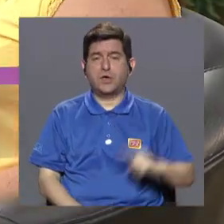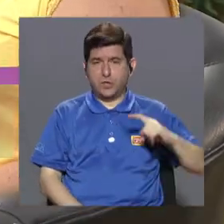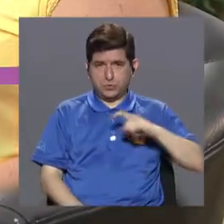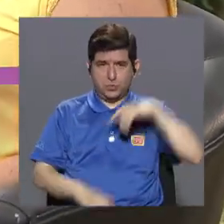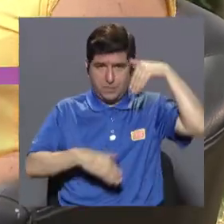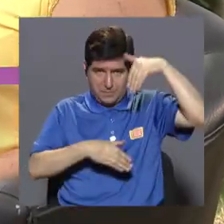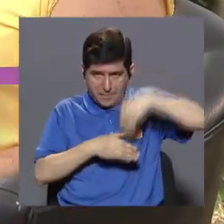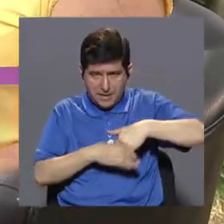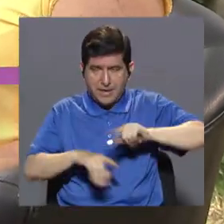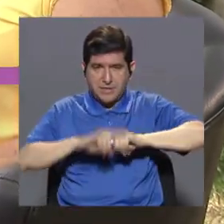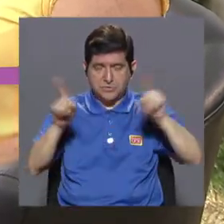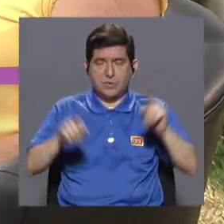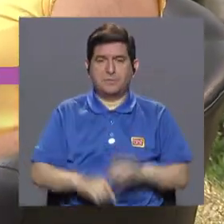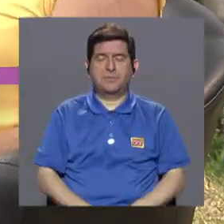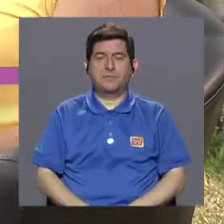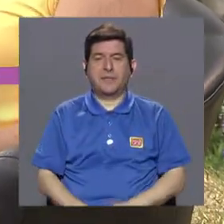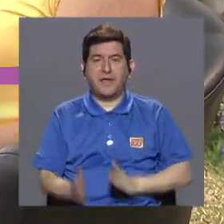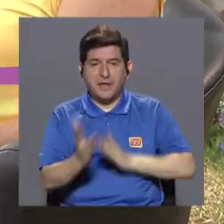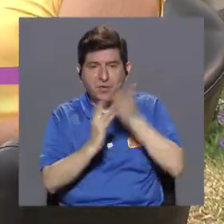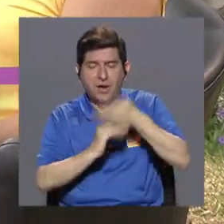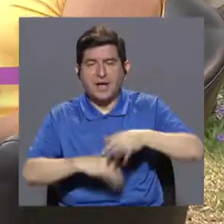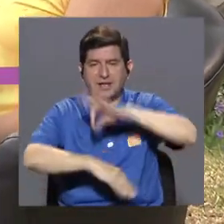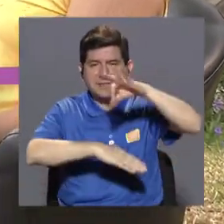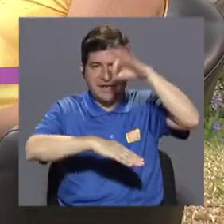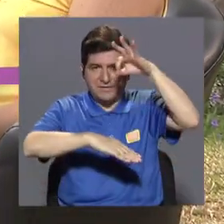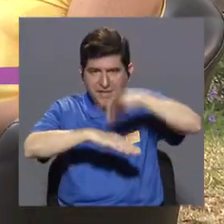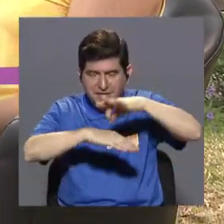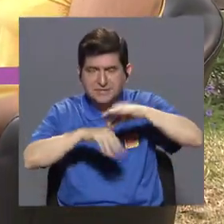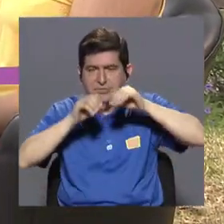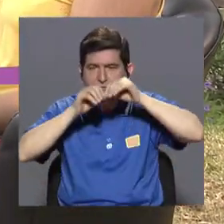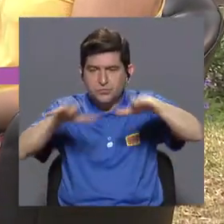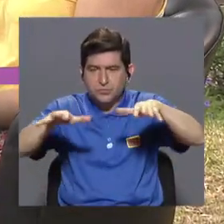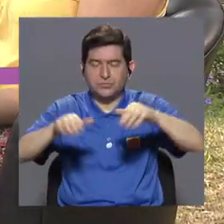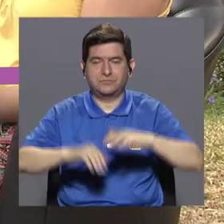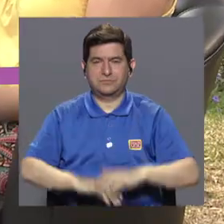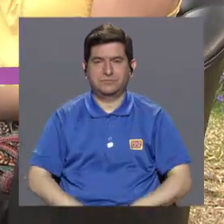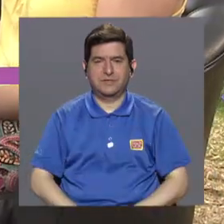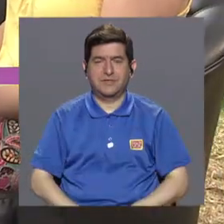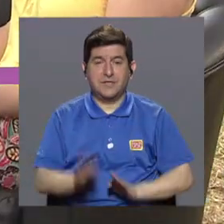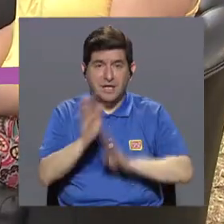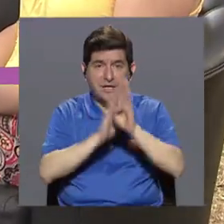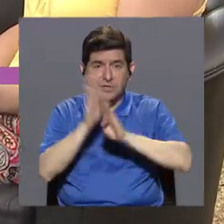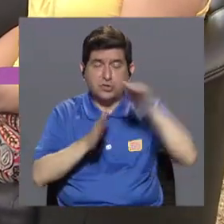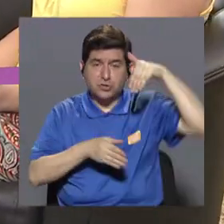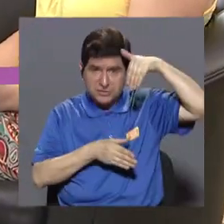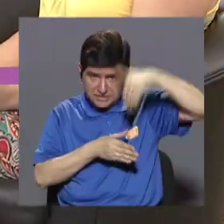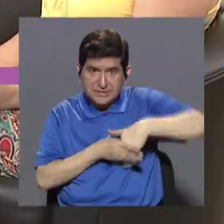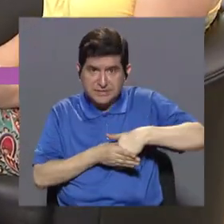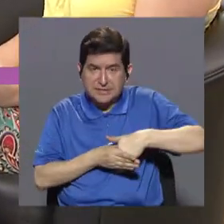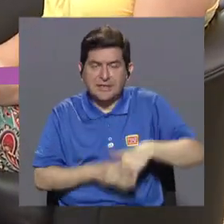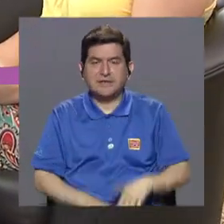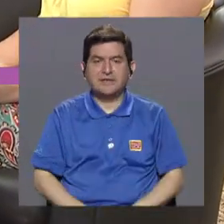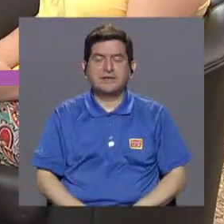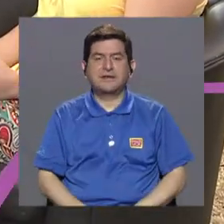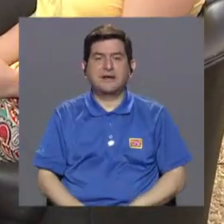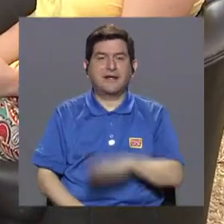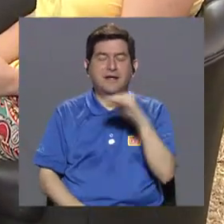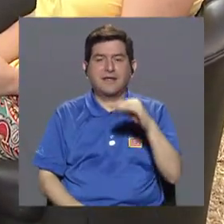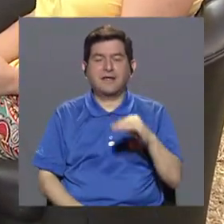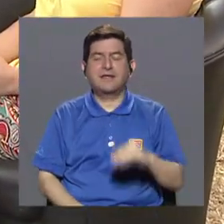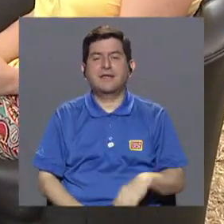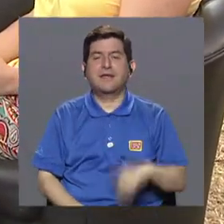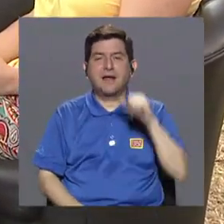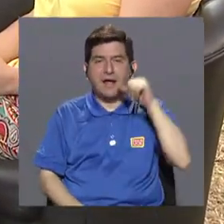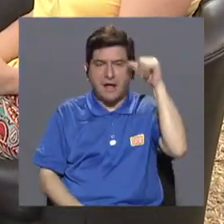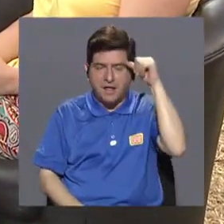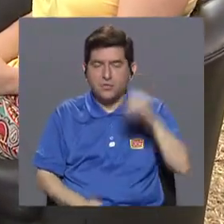que se transmite a través de la picadura del mosquito. Entonces se desarrolla internamente y las adultas pueden migrar en